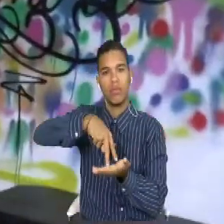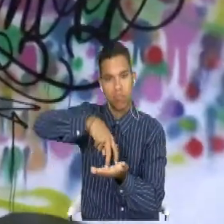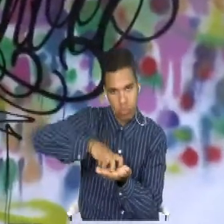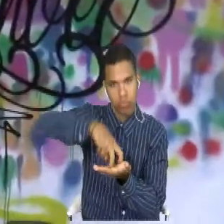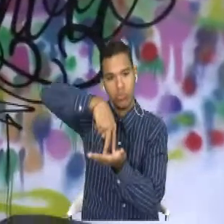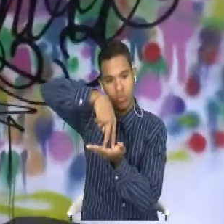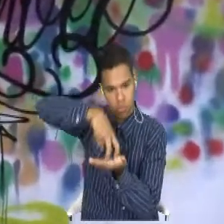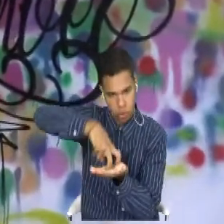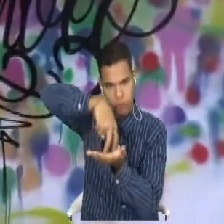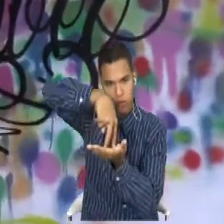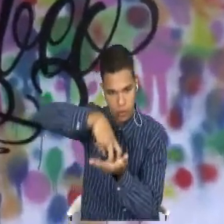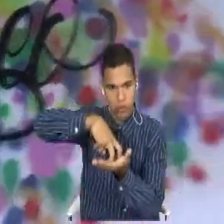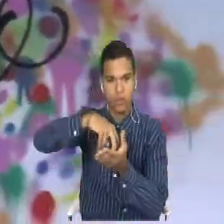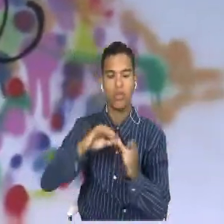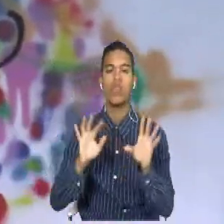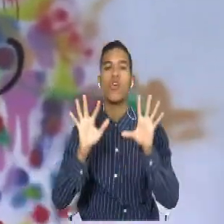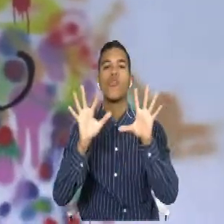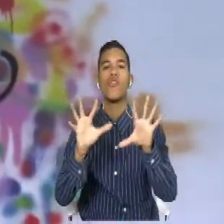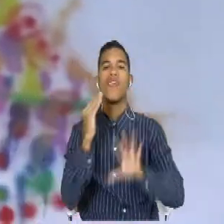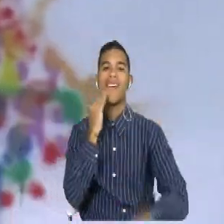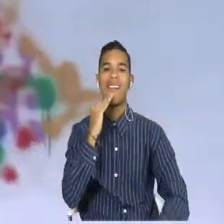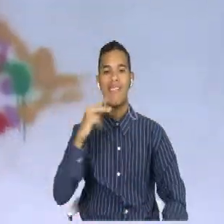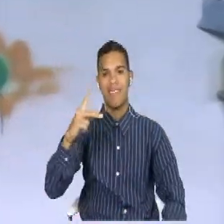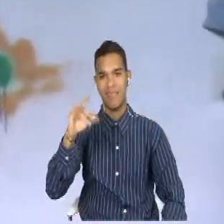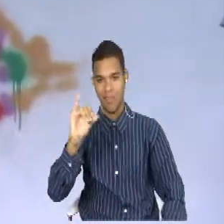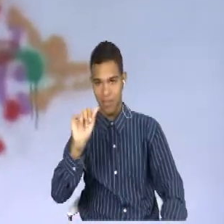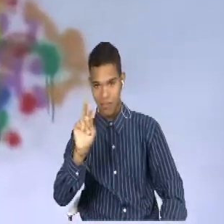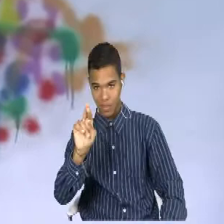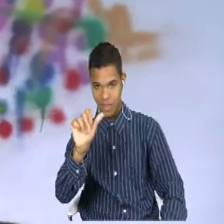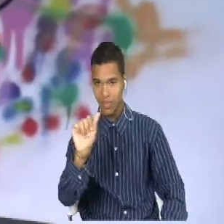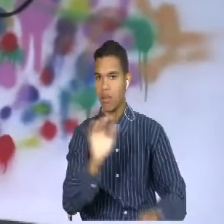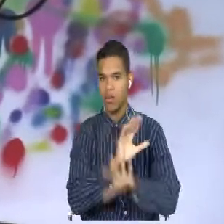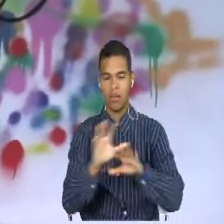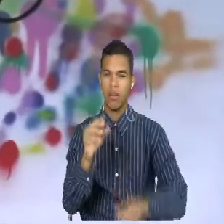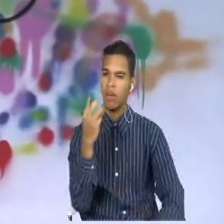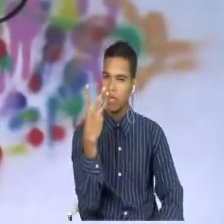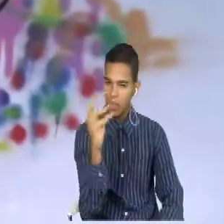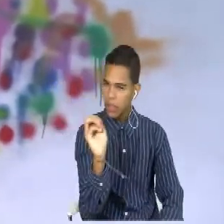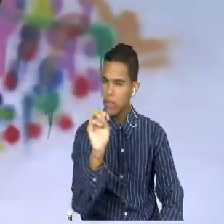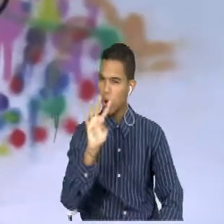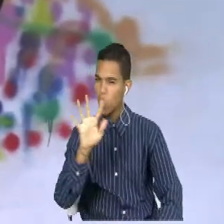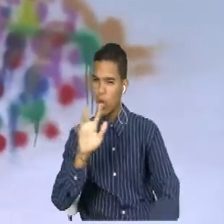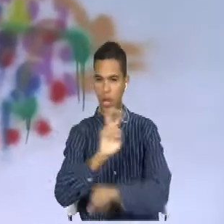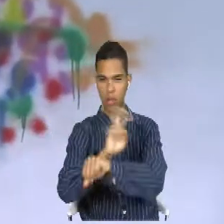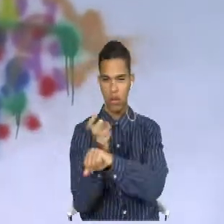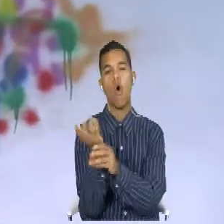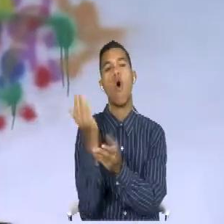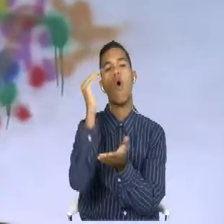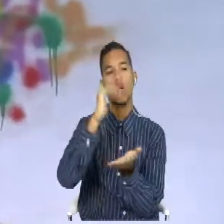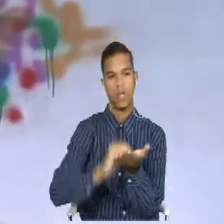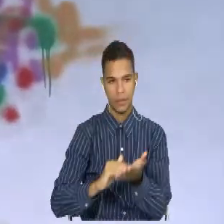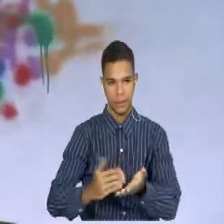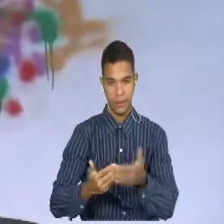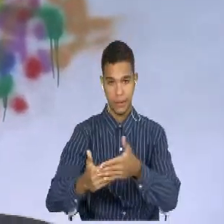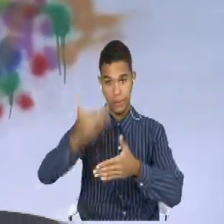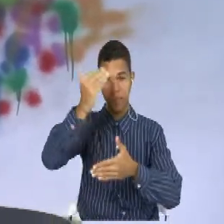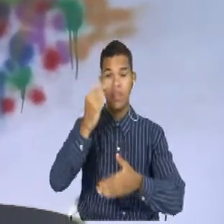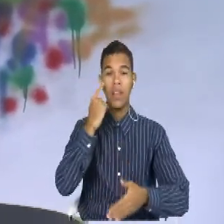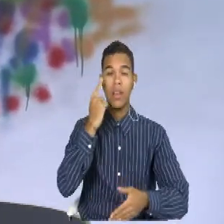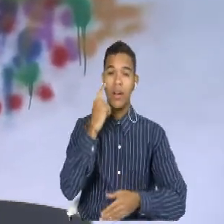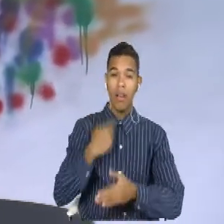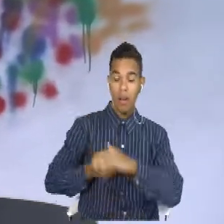tomó. Ya tomo esos 30, 45 segundos y puedo volver a iniciar. Estos trabajos, como son más